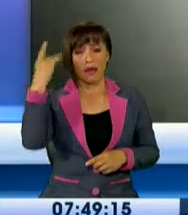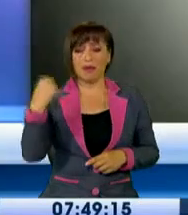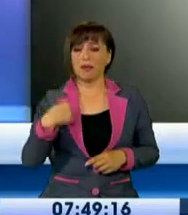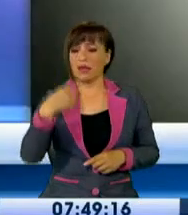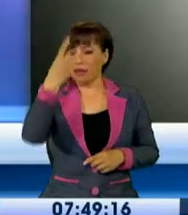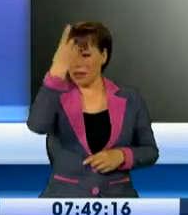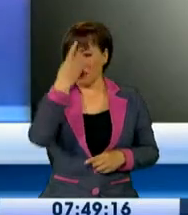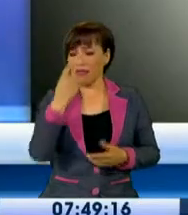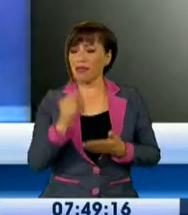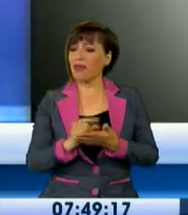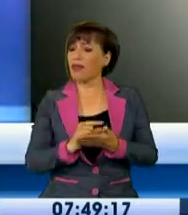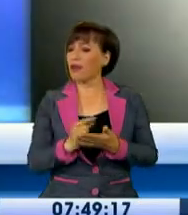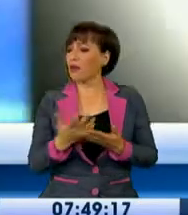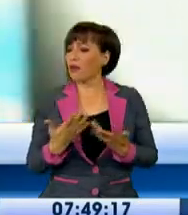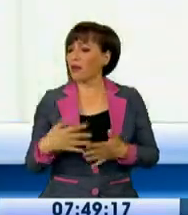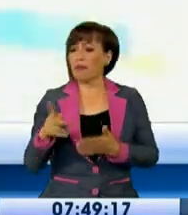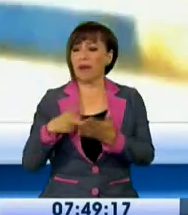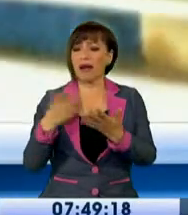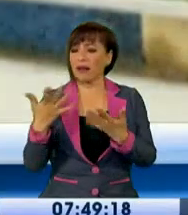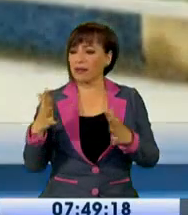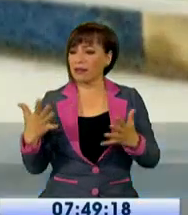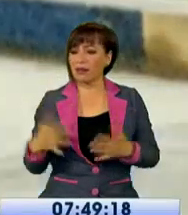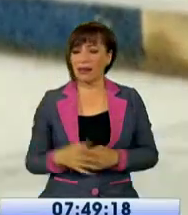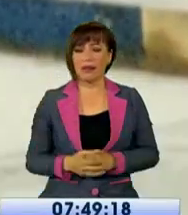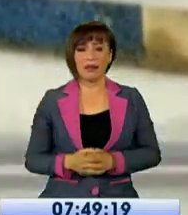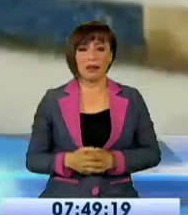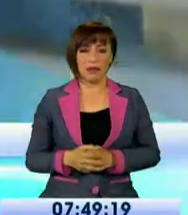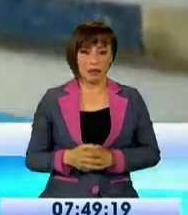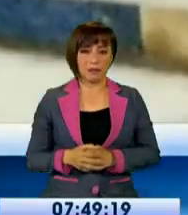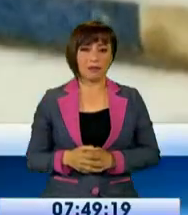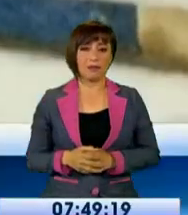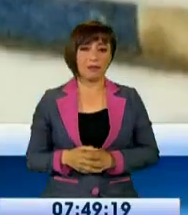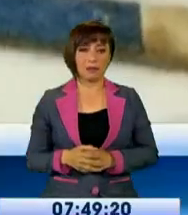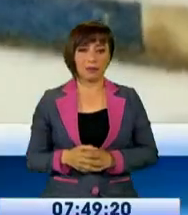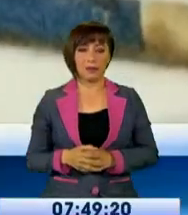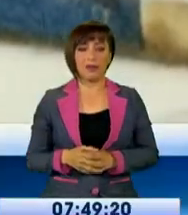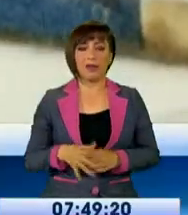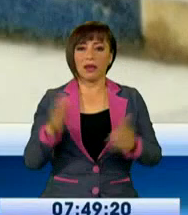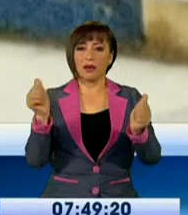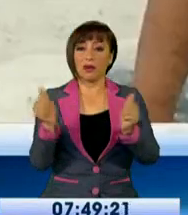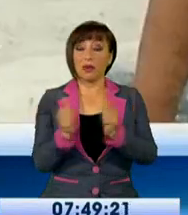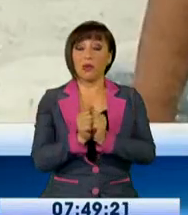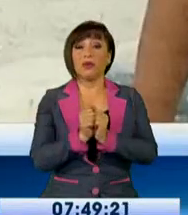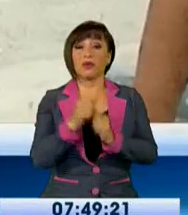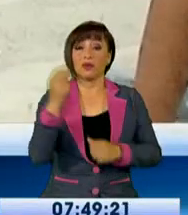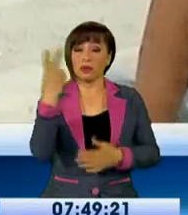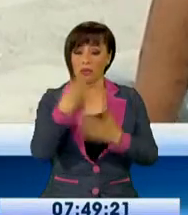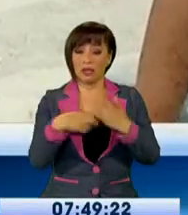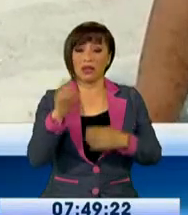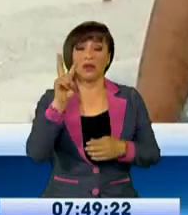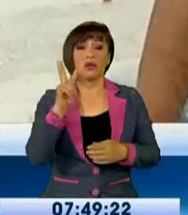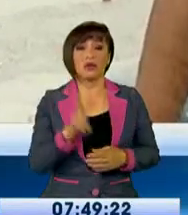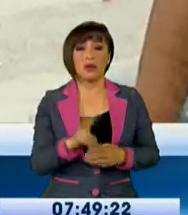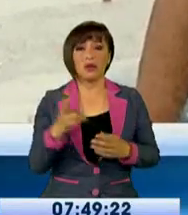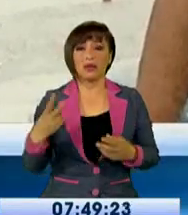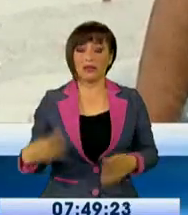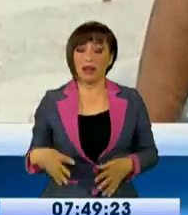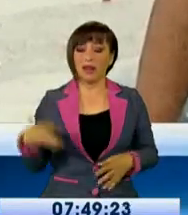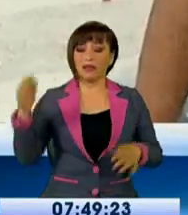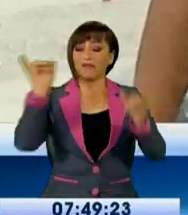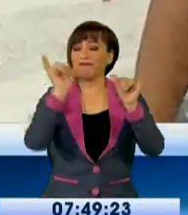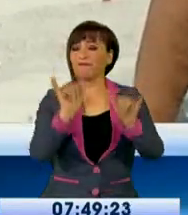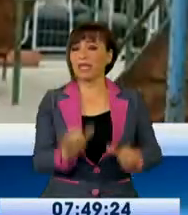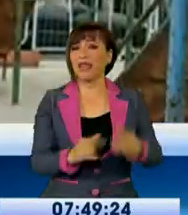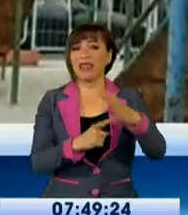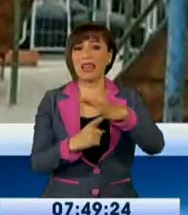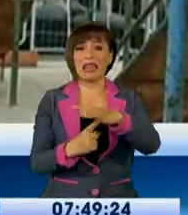me haya dejado botada como peor que perro. A partir de ese día, ella junto a sus dos hijos pernoctaba en un parque del sector de la quinta etapa